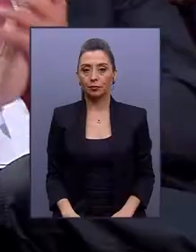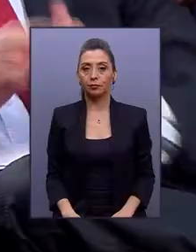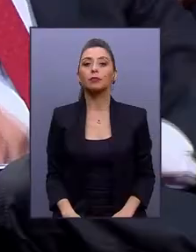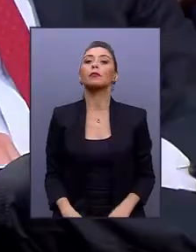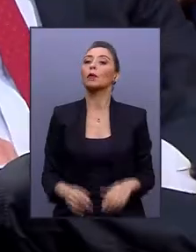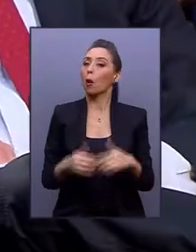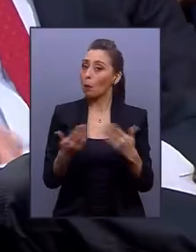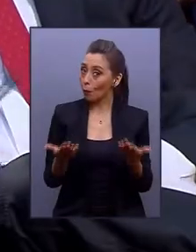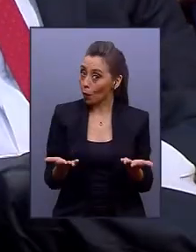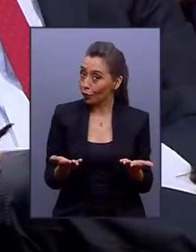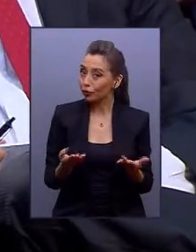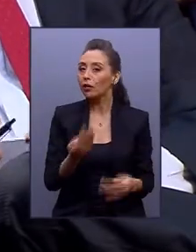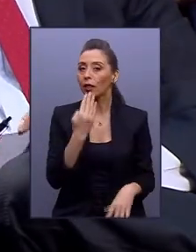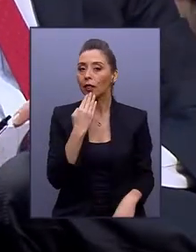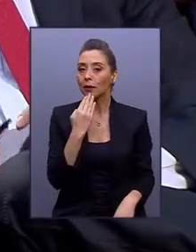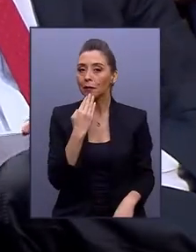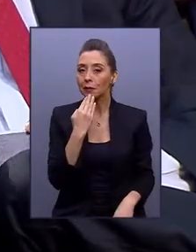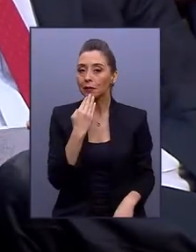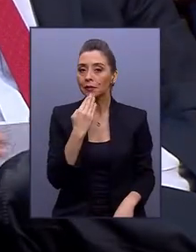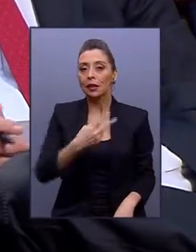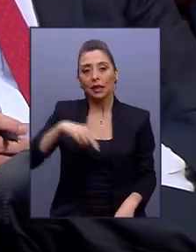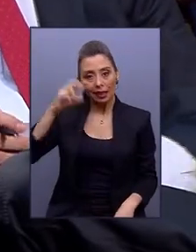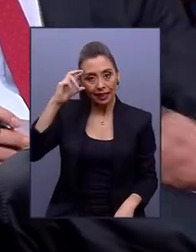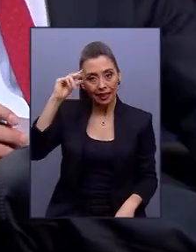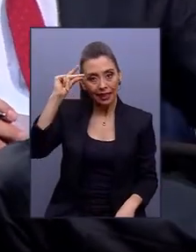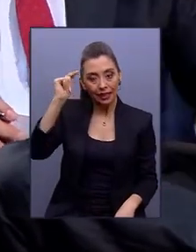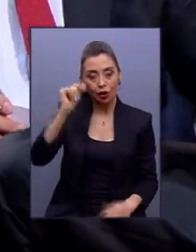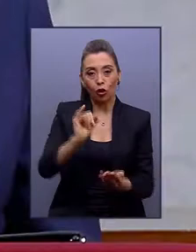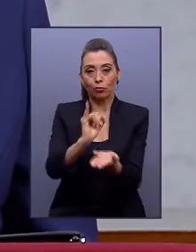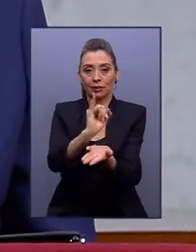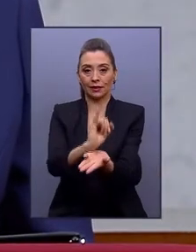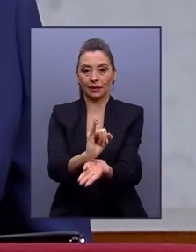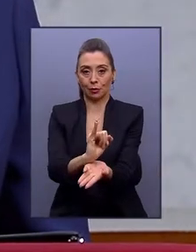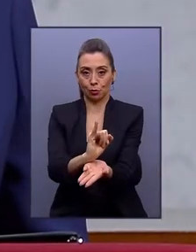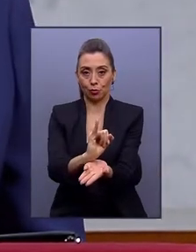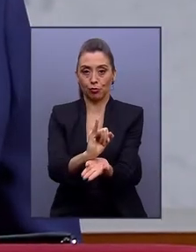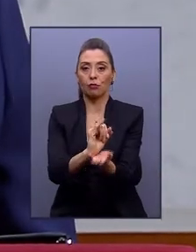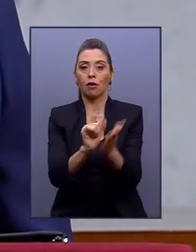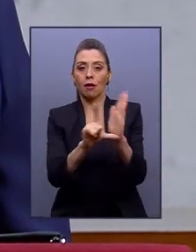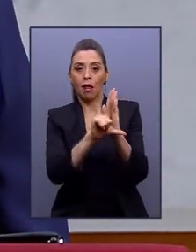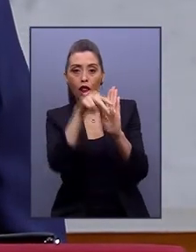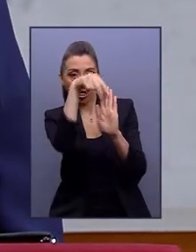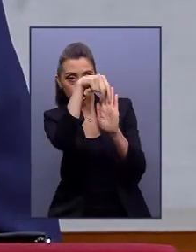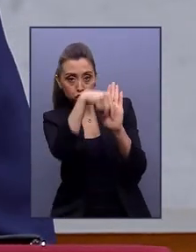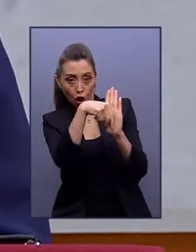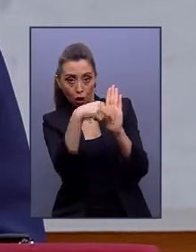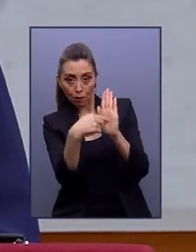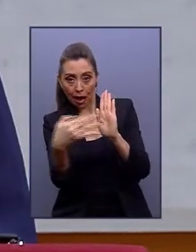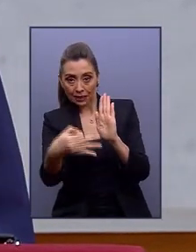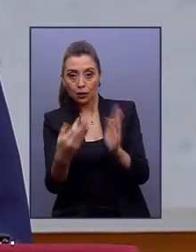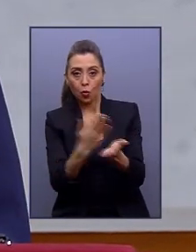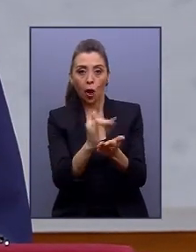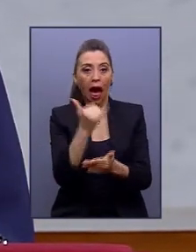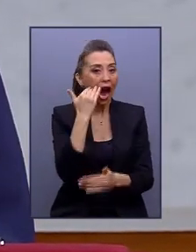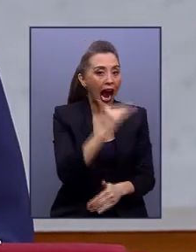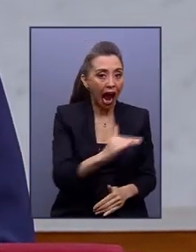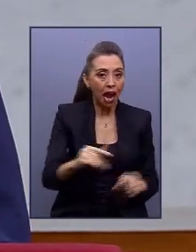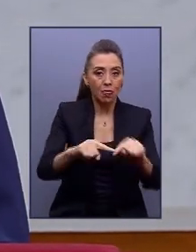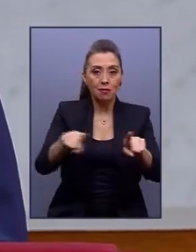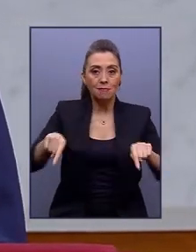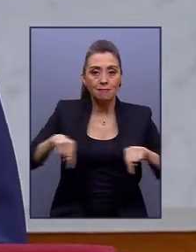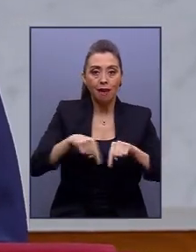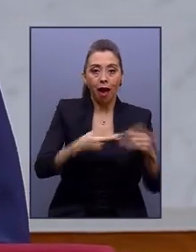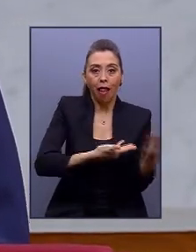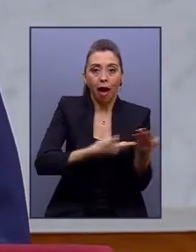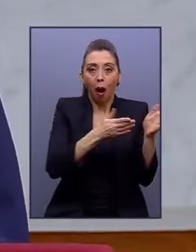Por eso también hemos creado la institucionalidad y la normativa que aseguren que jardines y salas cunas